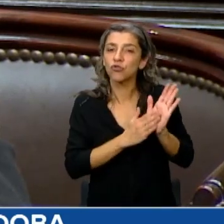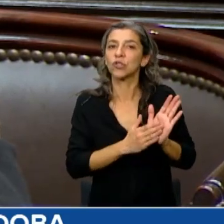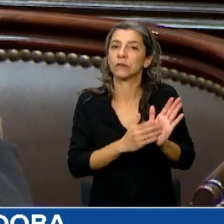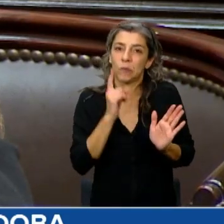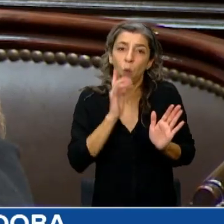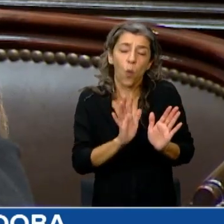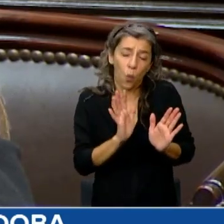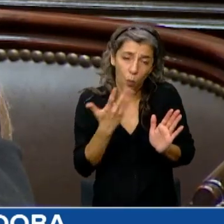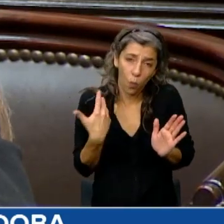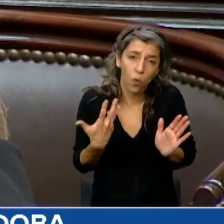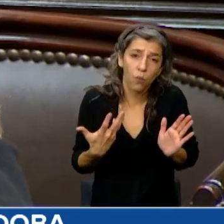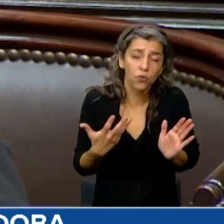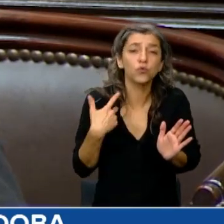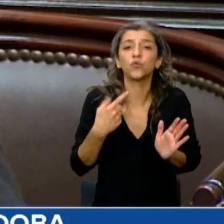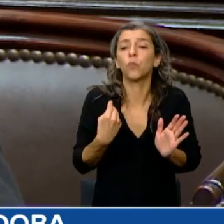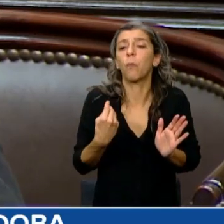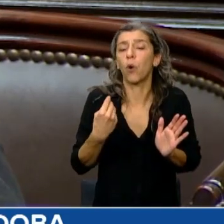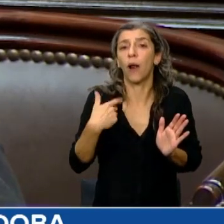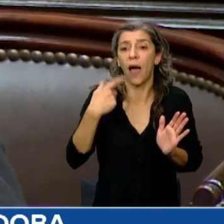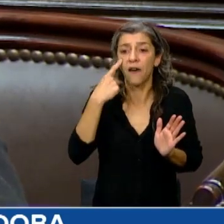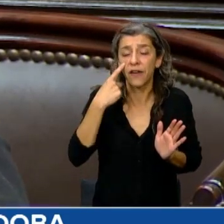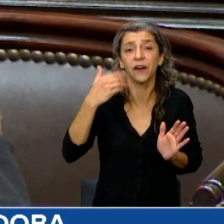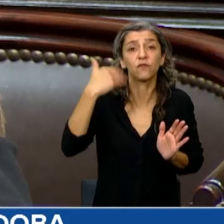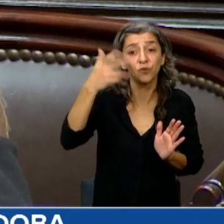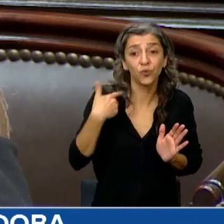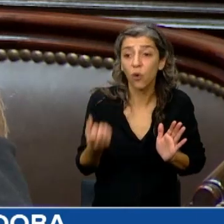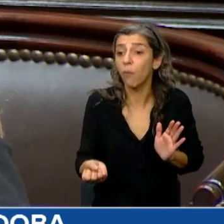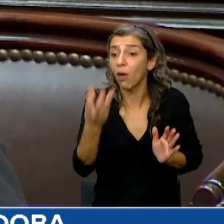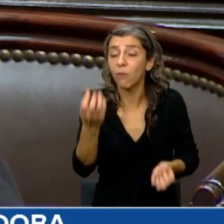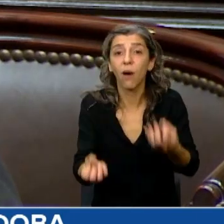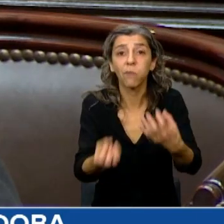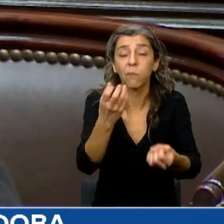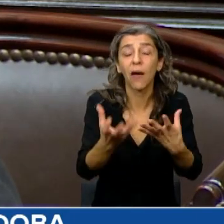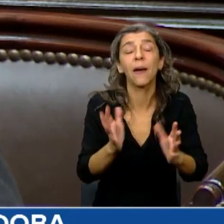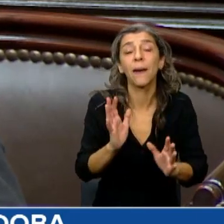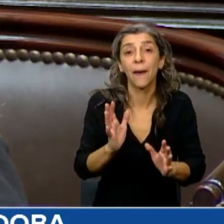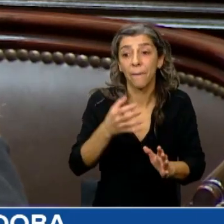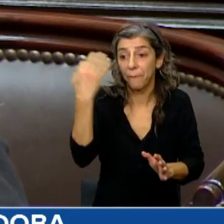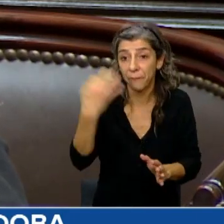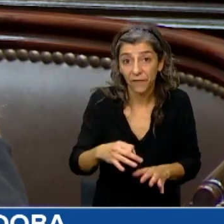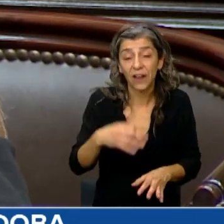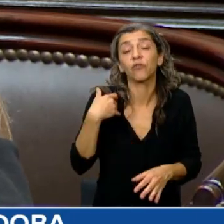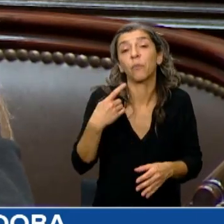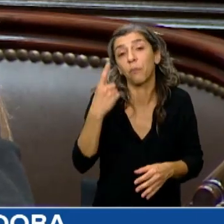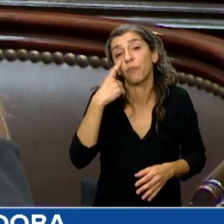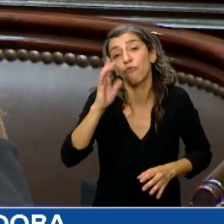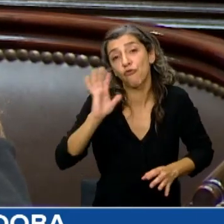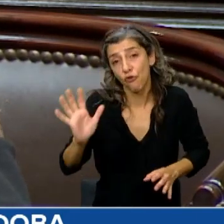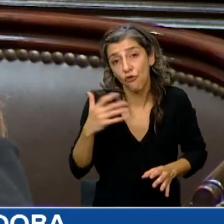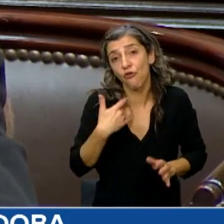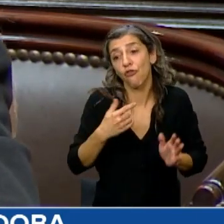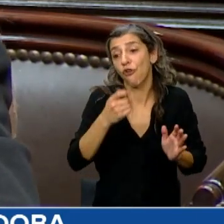ese incentivo, esa competitividad de este sector y no termina convirtiéndose en una muleta sin la